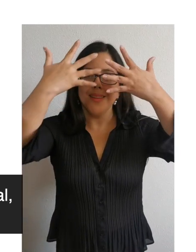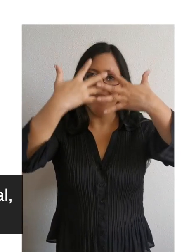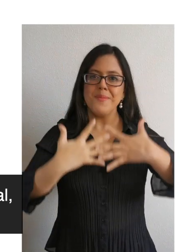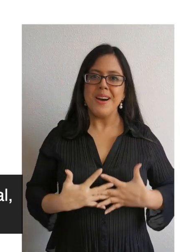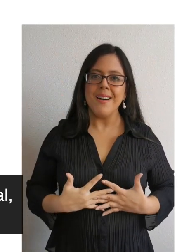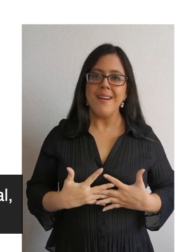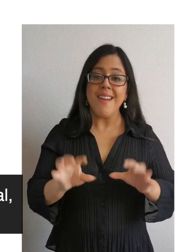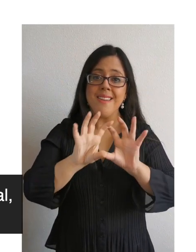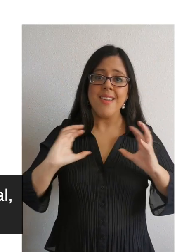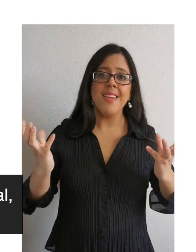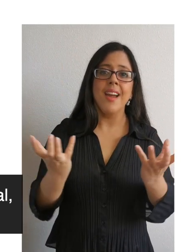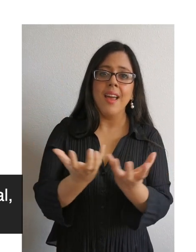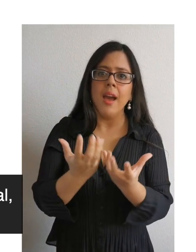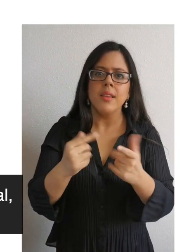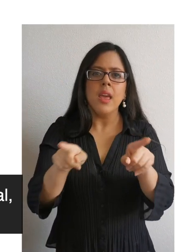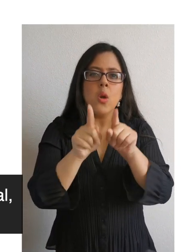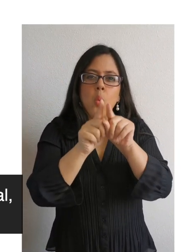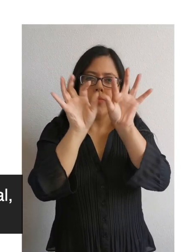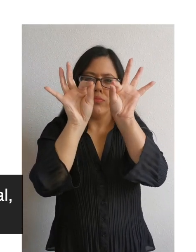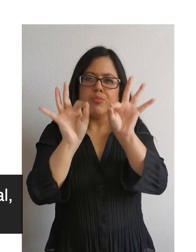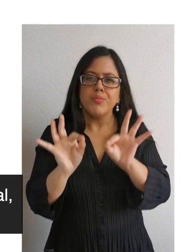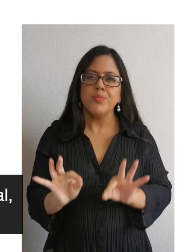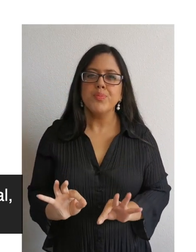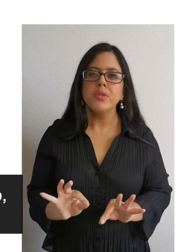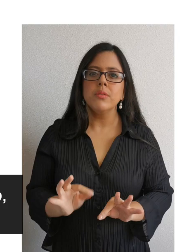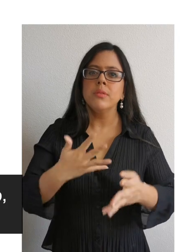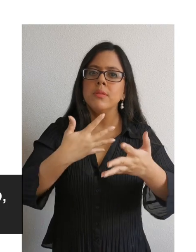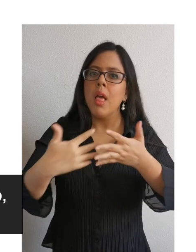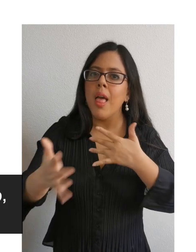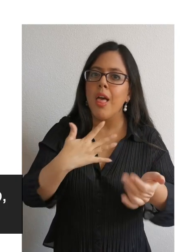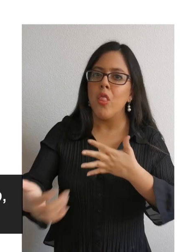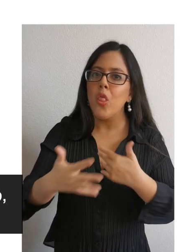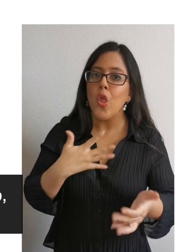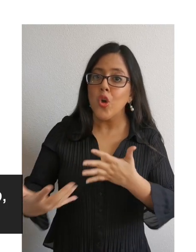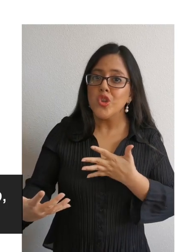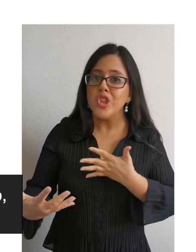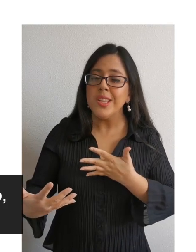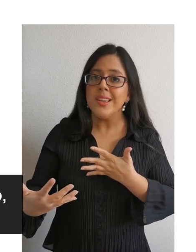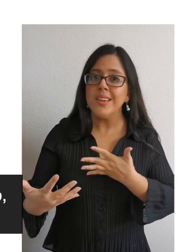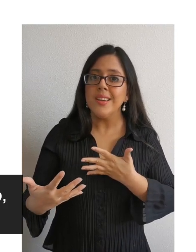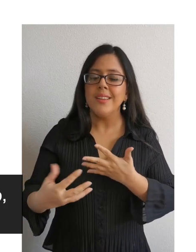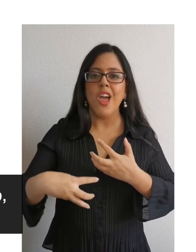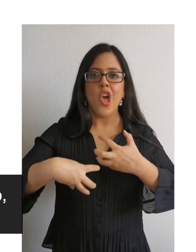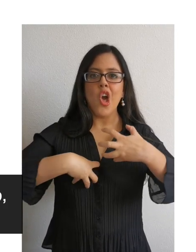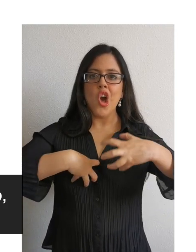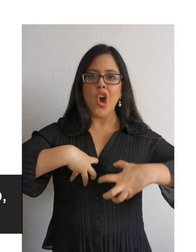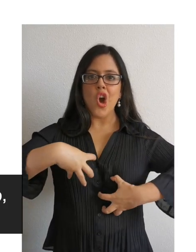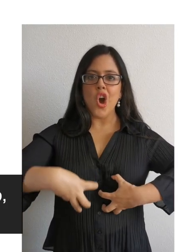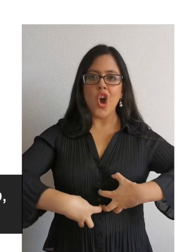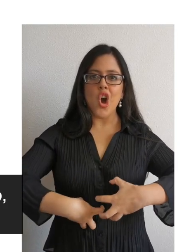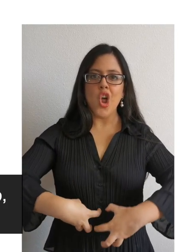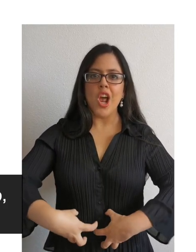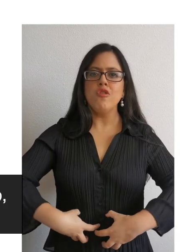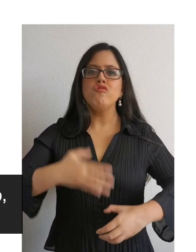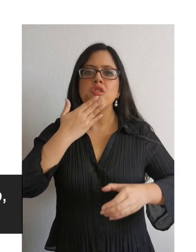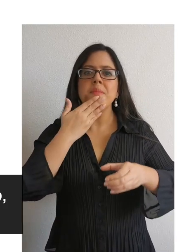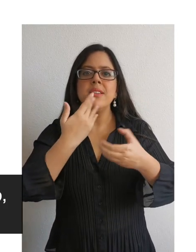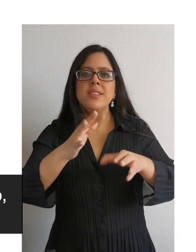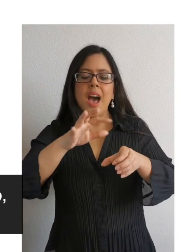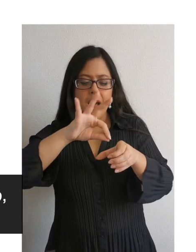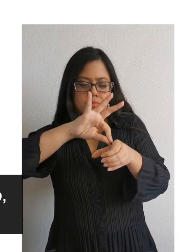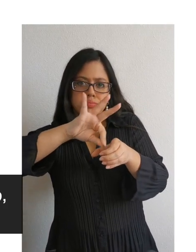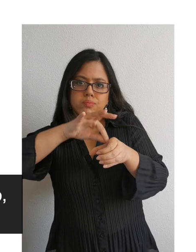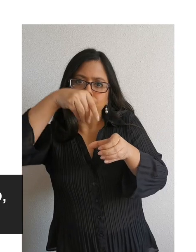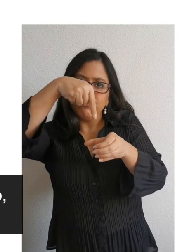de la anatomía en general establecer con precisión cuáles son y su ubicación, ¿no es cierto?, los órganos del cuerpo humano, las